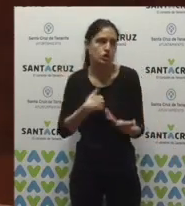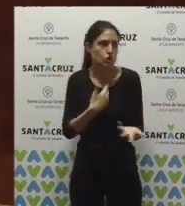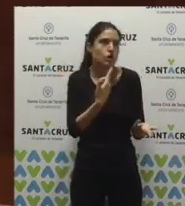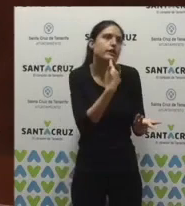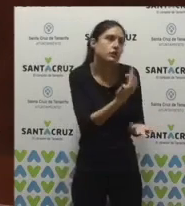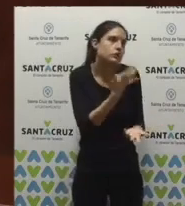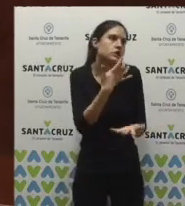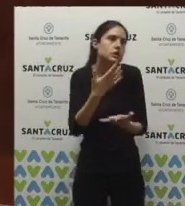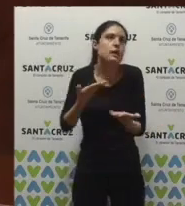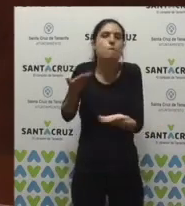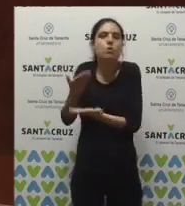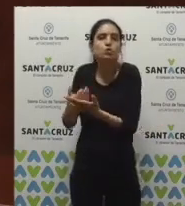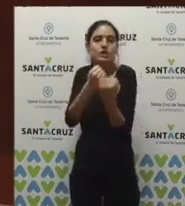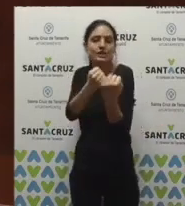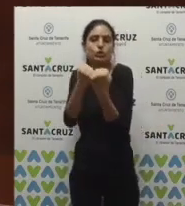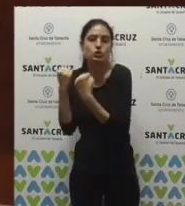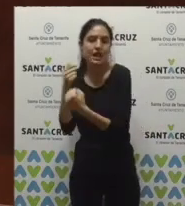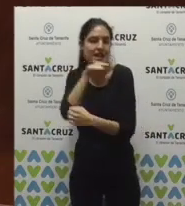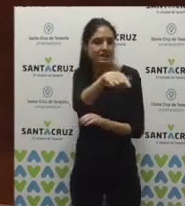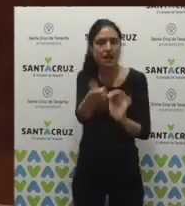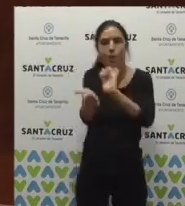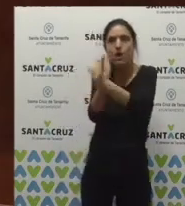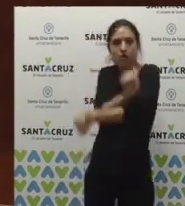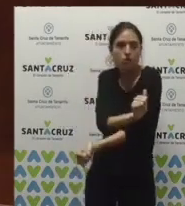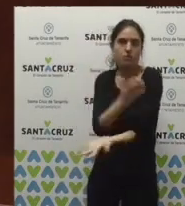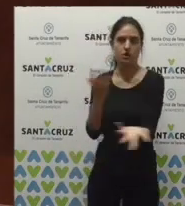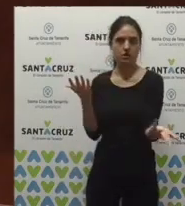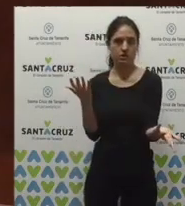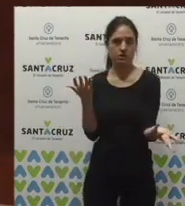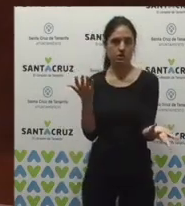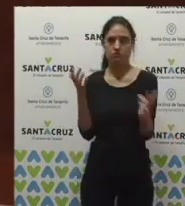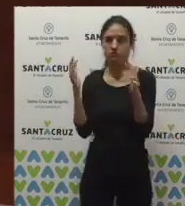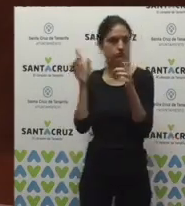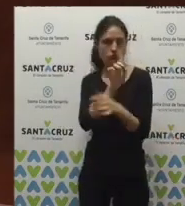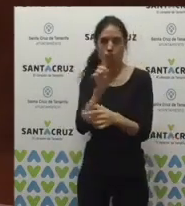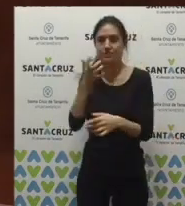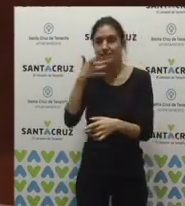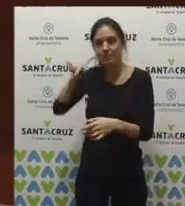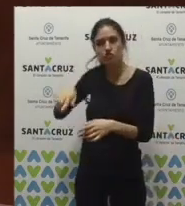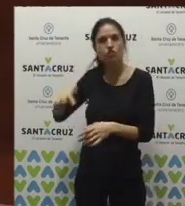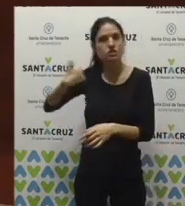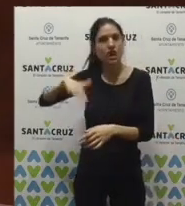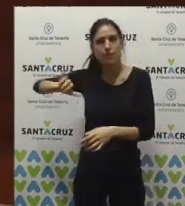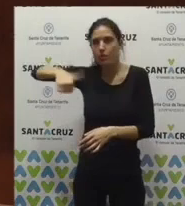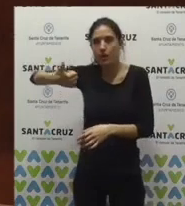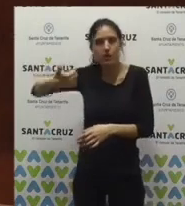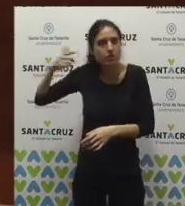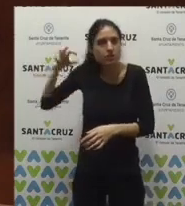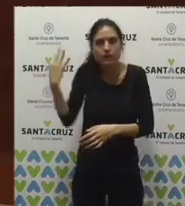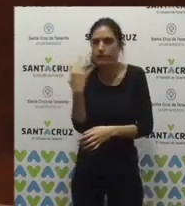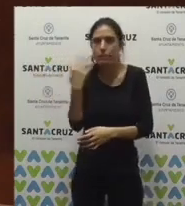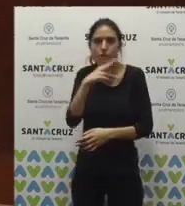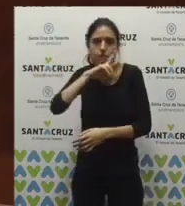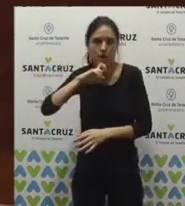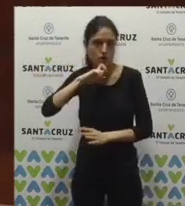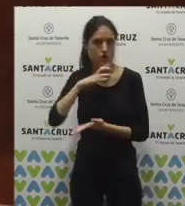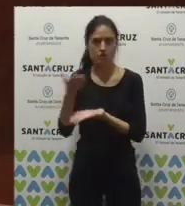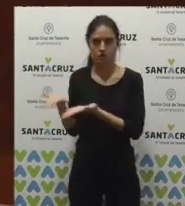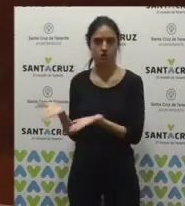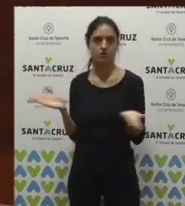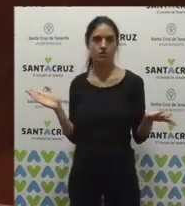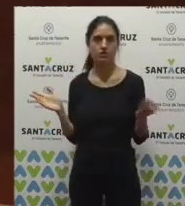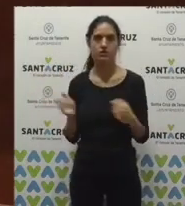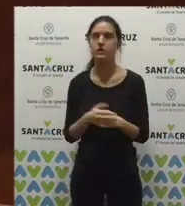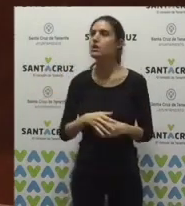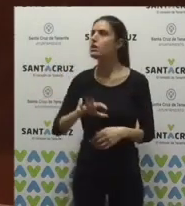moción institucional que está calcada y reflejada no nos quitemos valor a lo que ya tenemos aprobado señor don señor díaz guerra con josé ángel